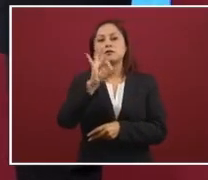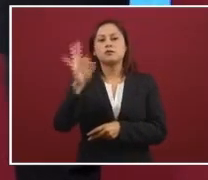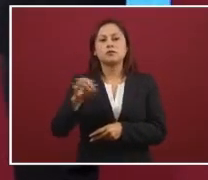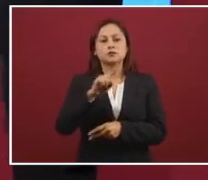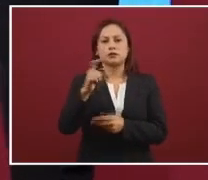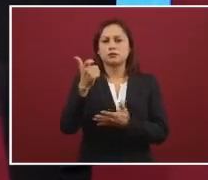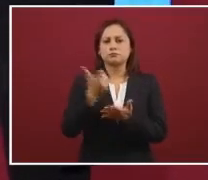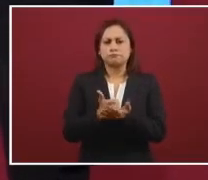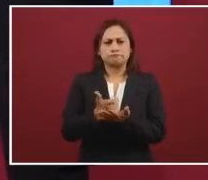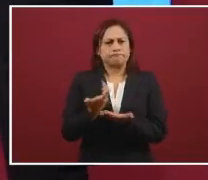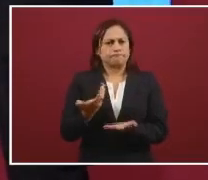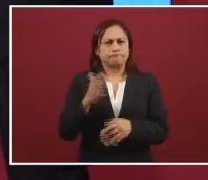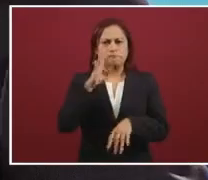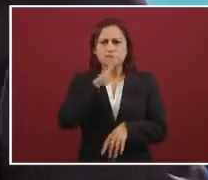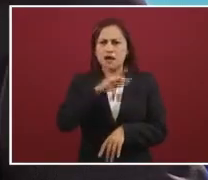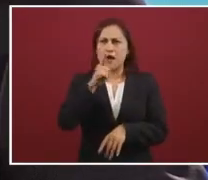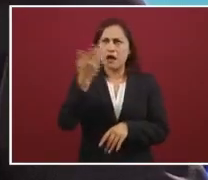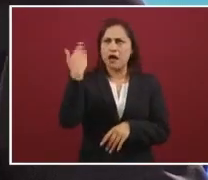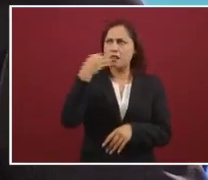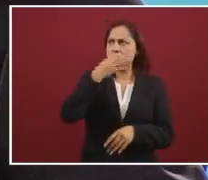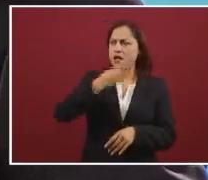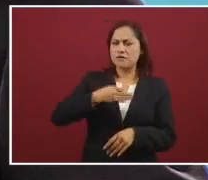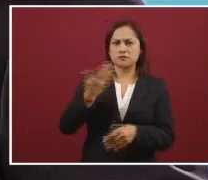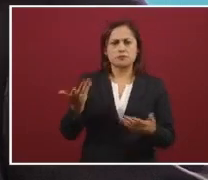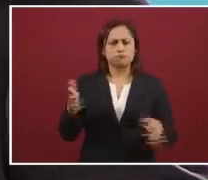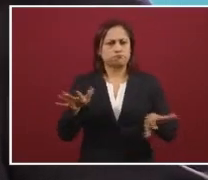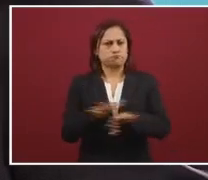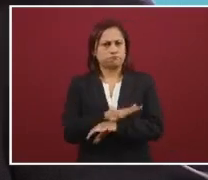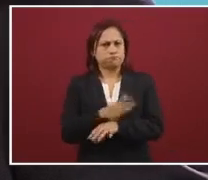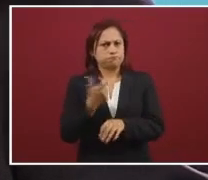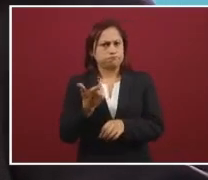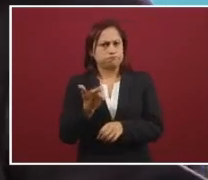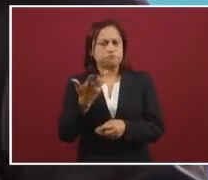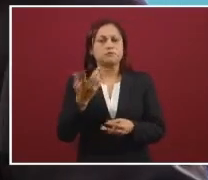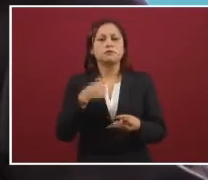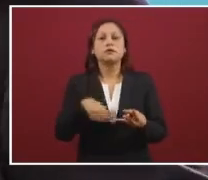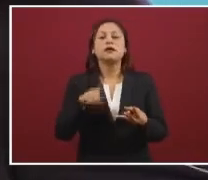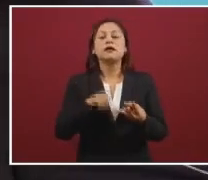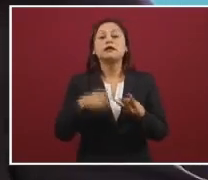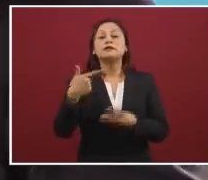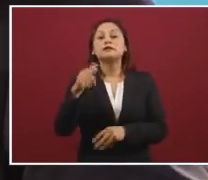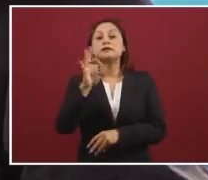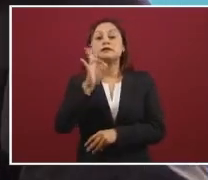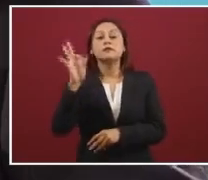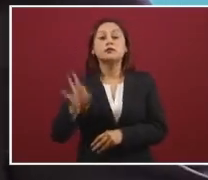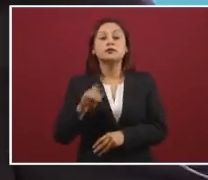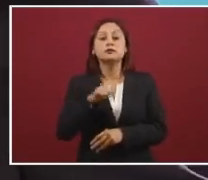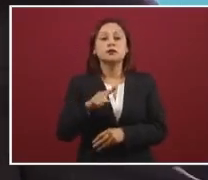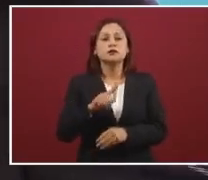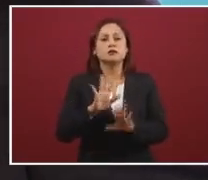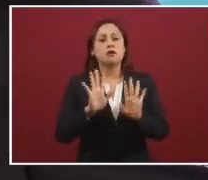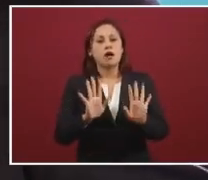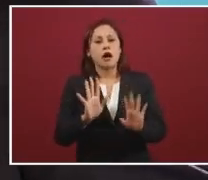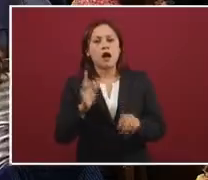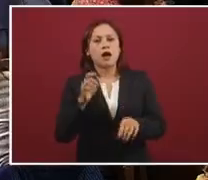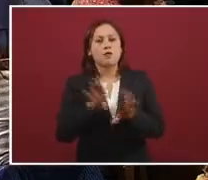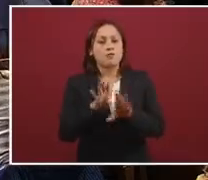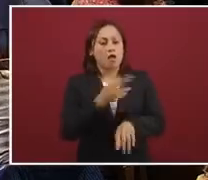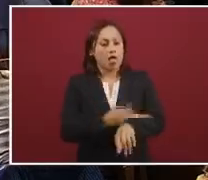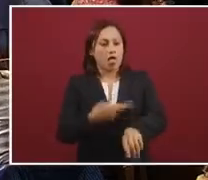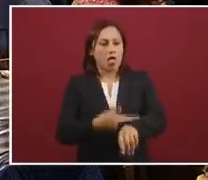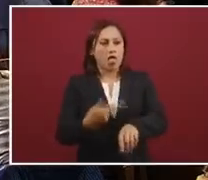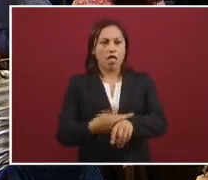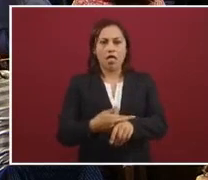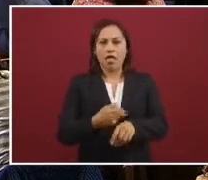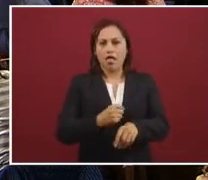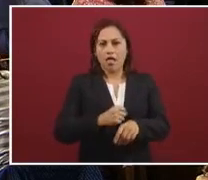al precio anunciado, y 7% porque se condicionó de alguna manera la venta del combustible.